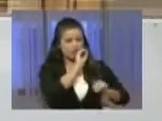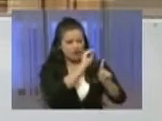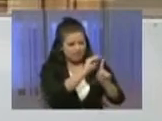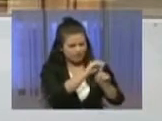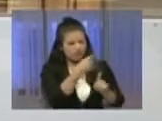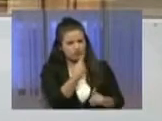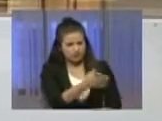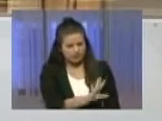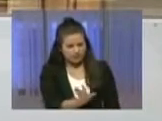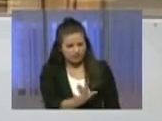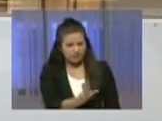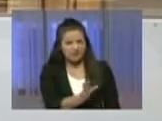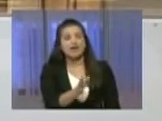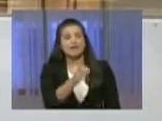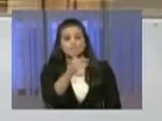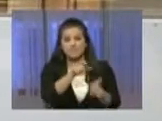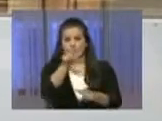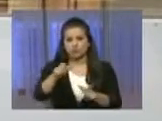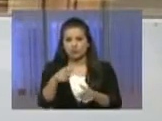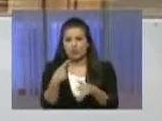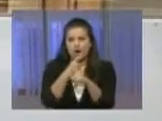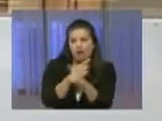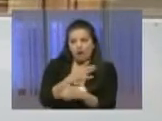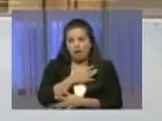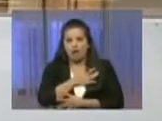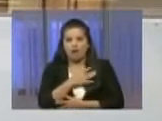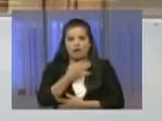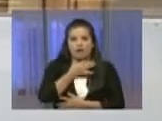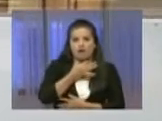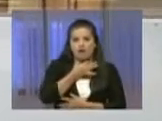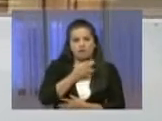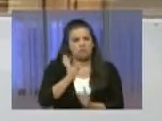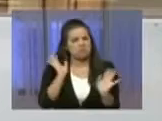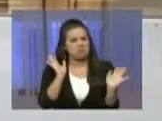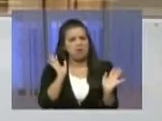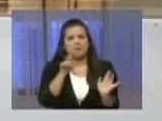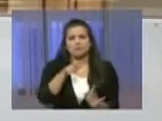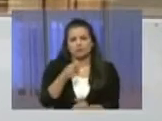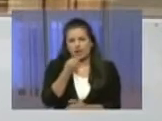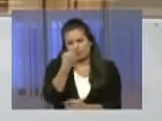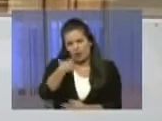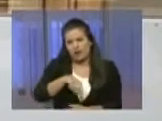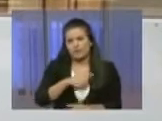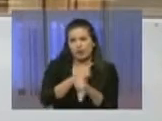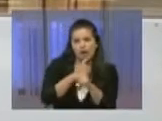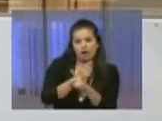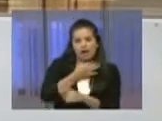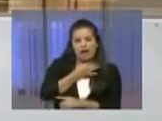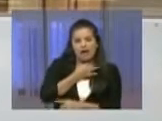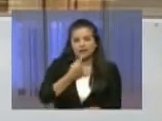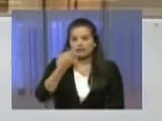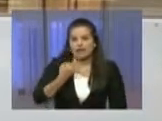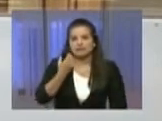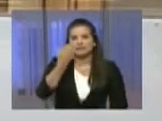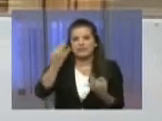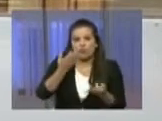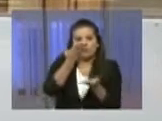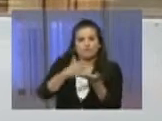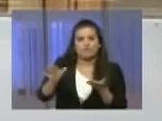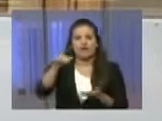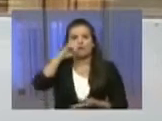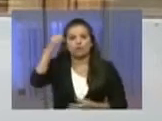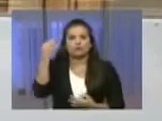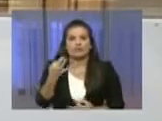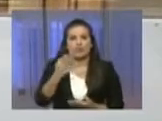inclusive había gente que se puso nerviosa de buena fe porque dijo van a derrocar a maduro